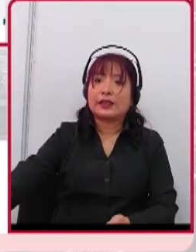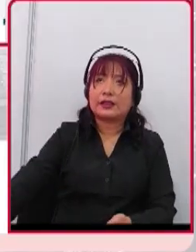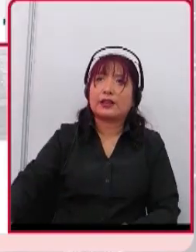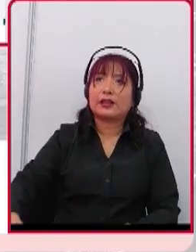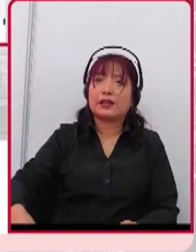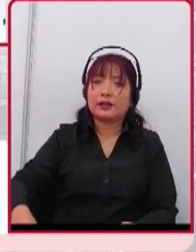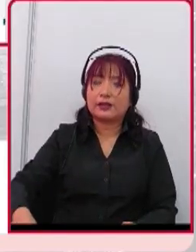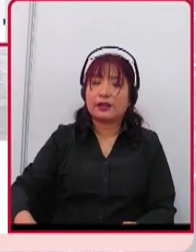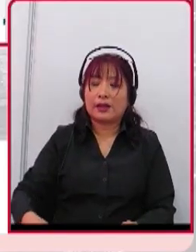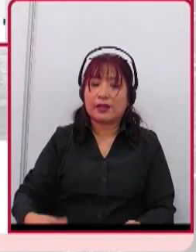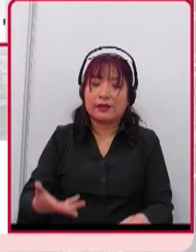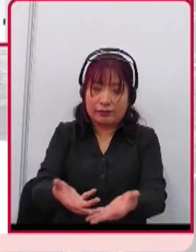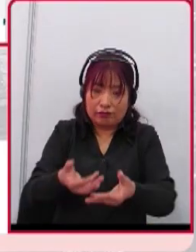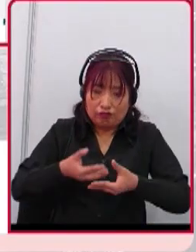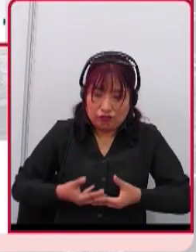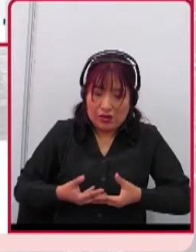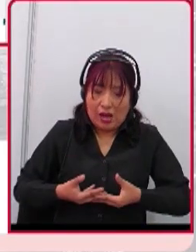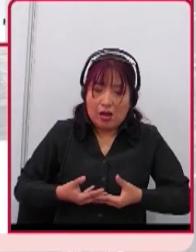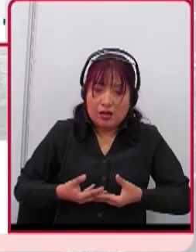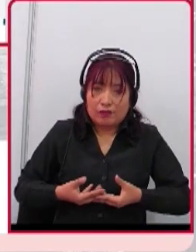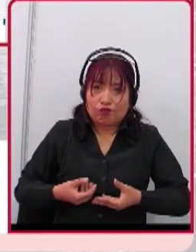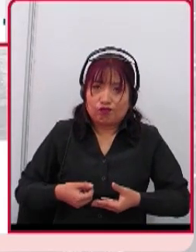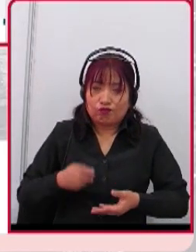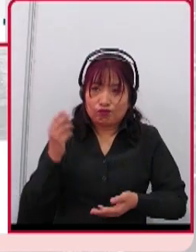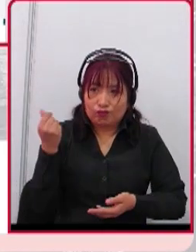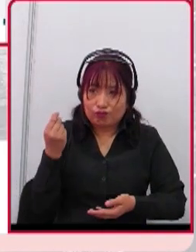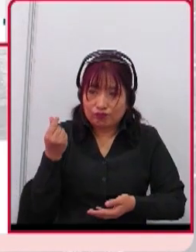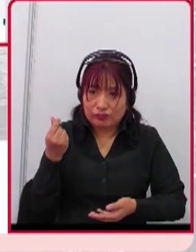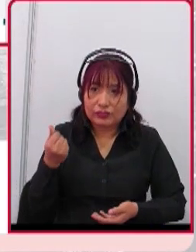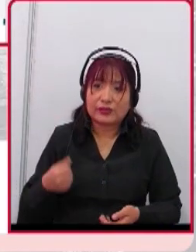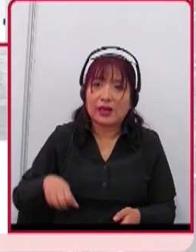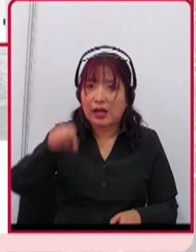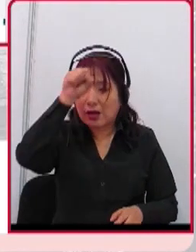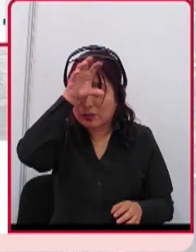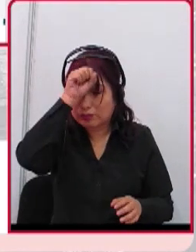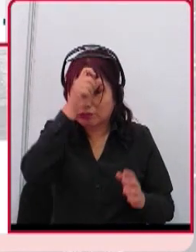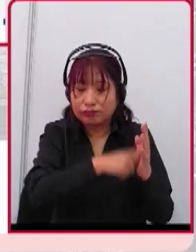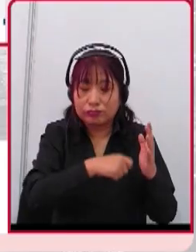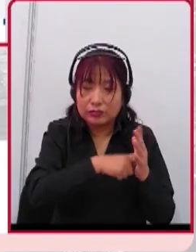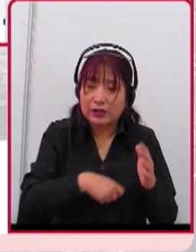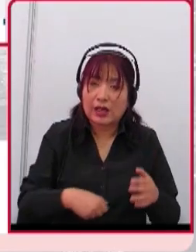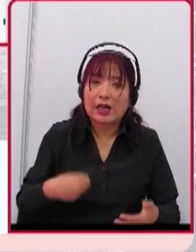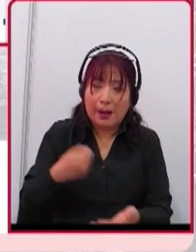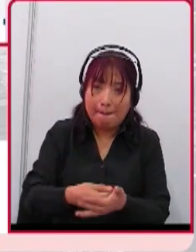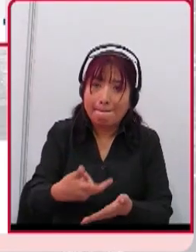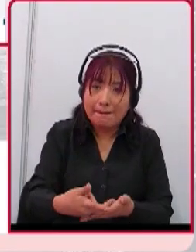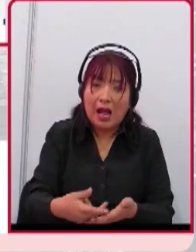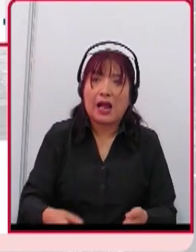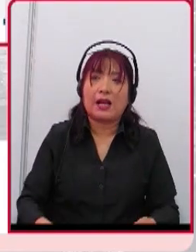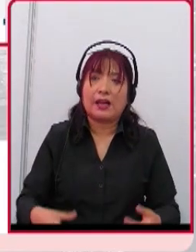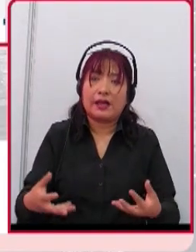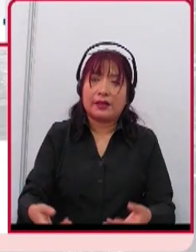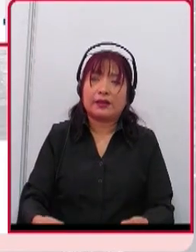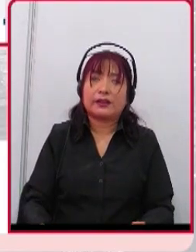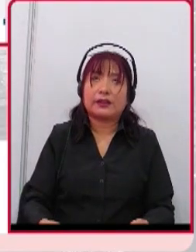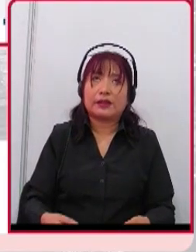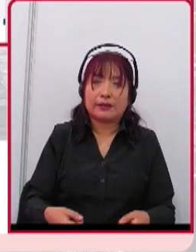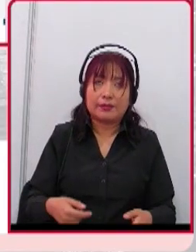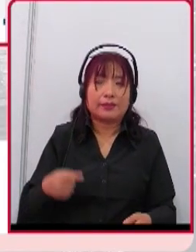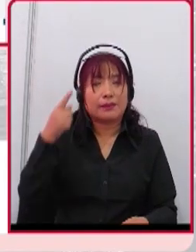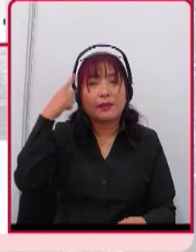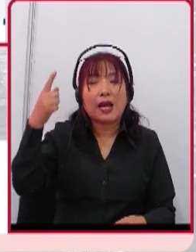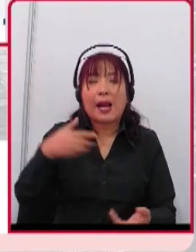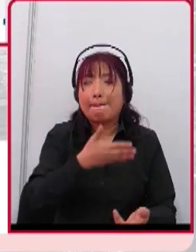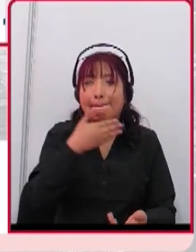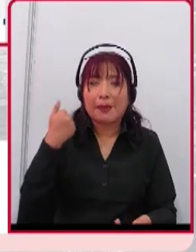públicas o disminución de la distribución o mayores carreteras o puestos de salud. Y esto es porque